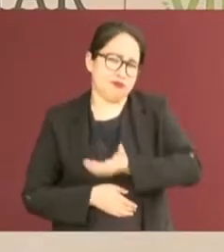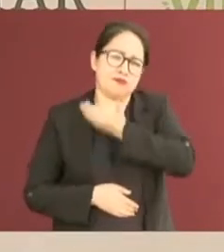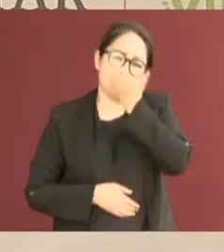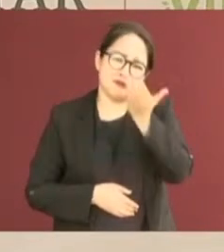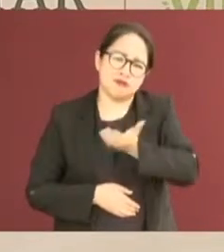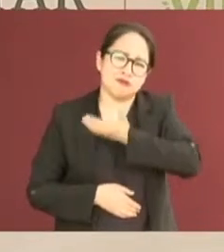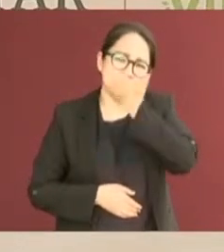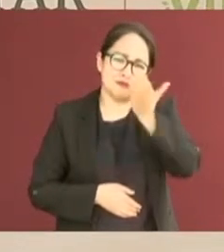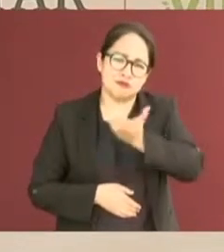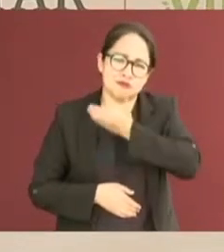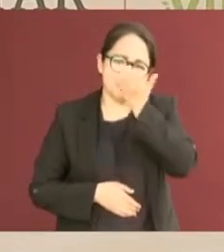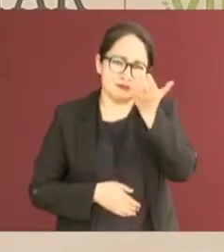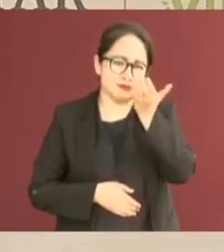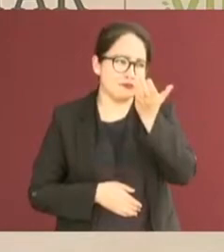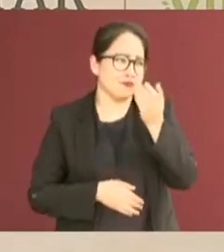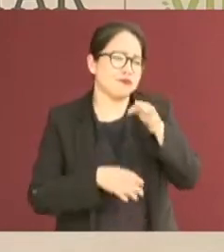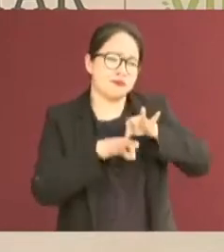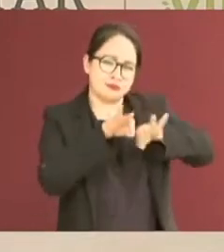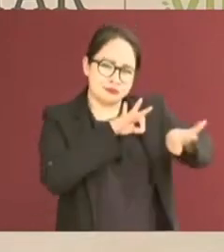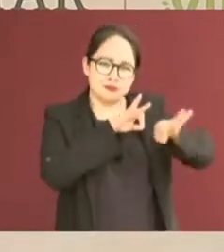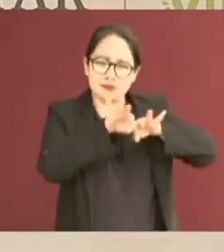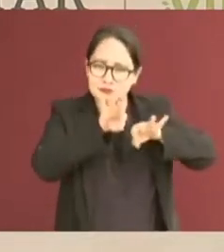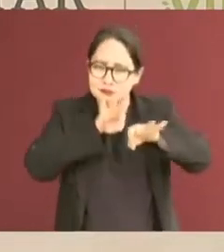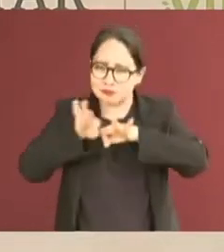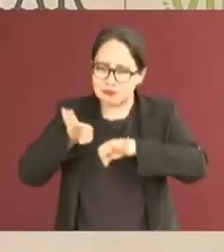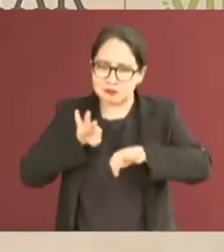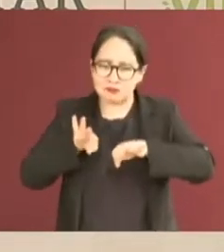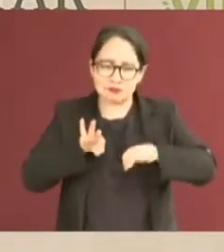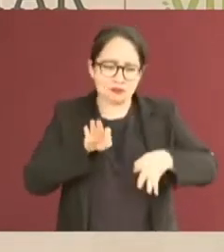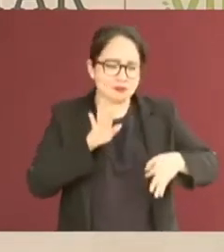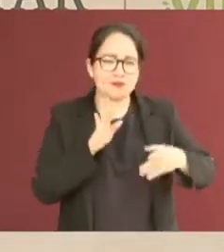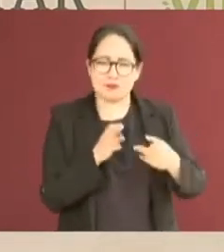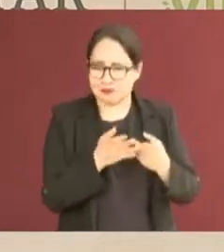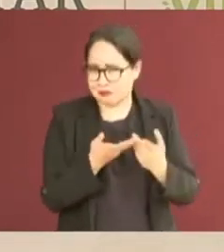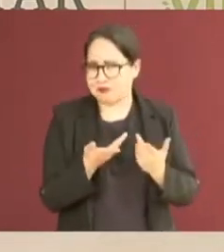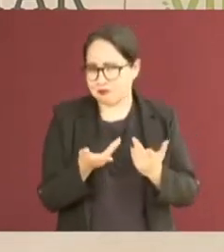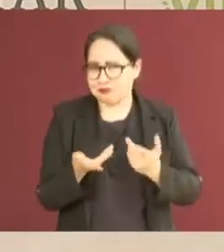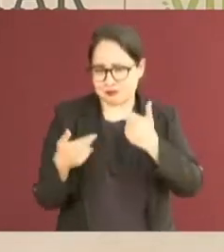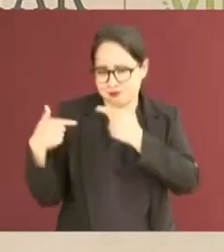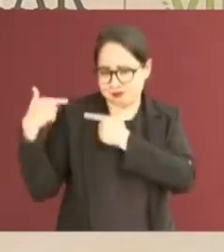Todos tenemos algo que nos vincula